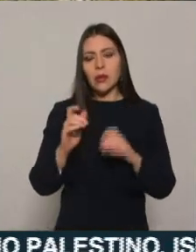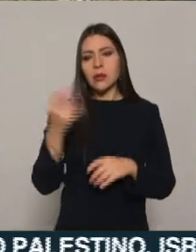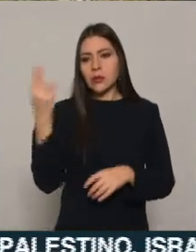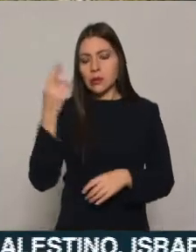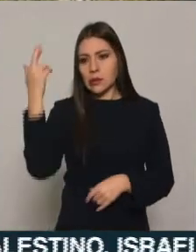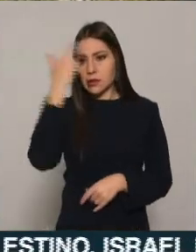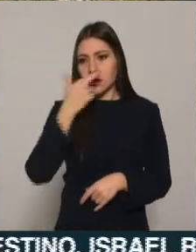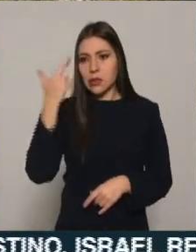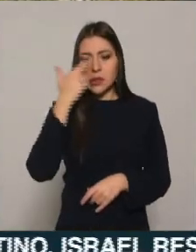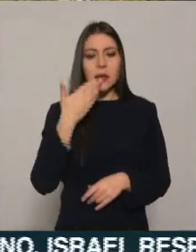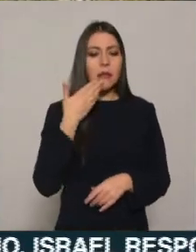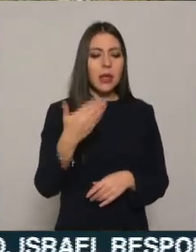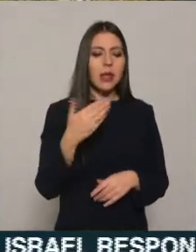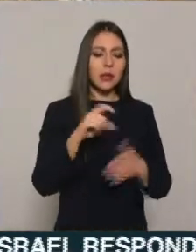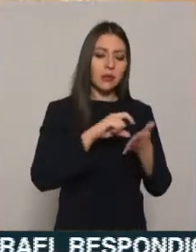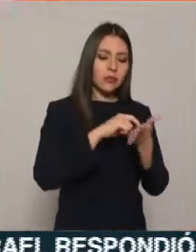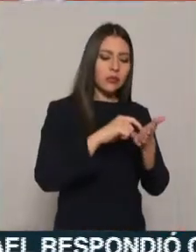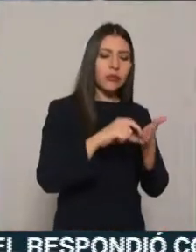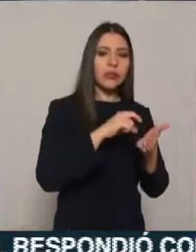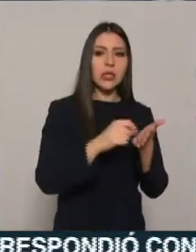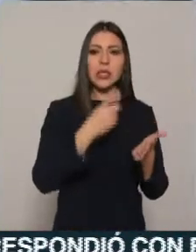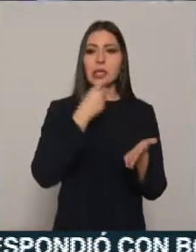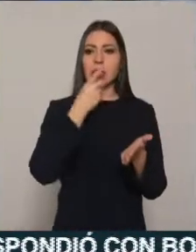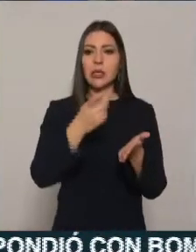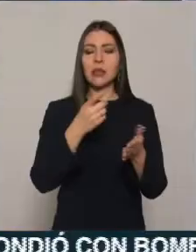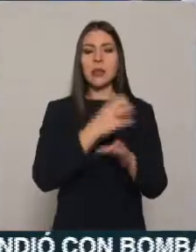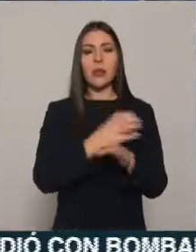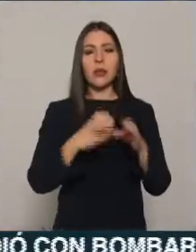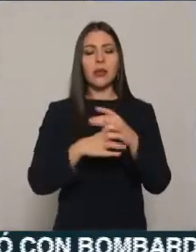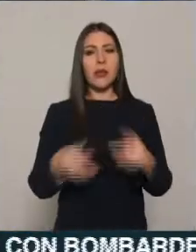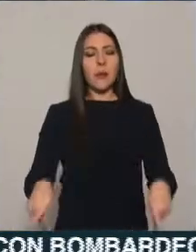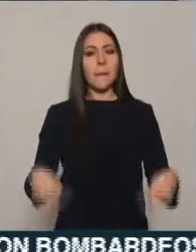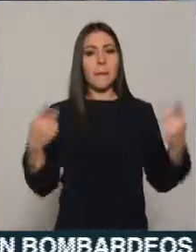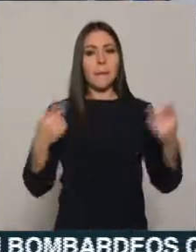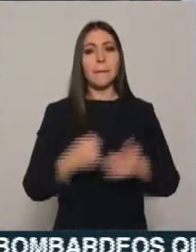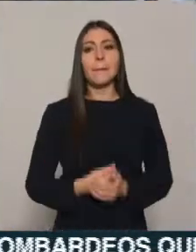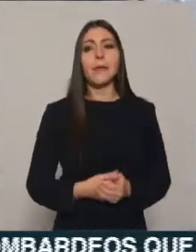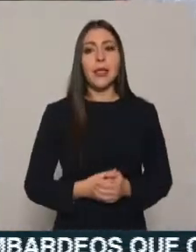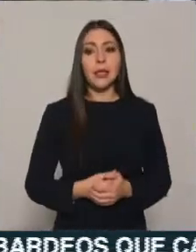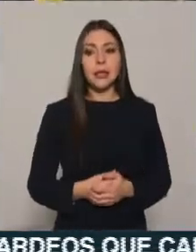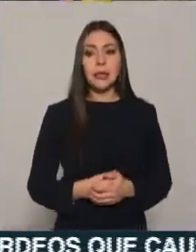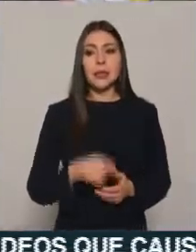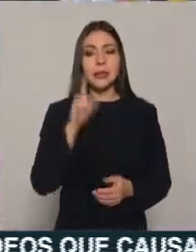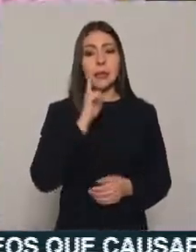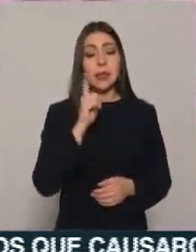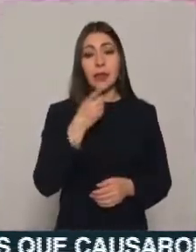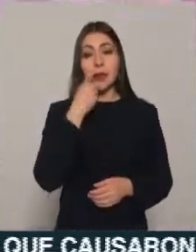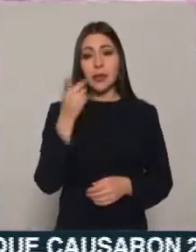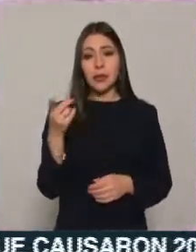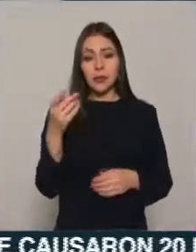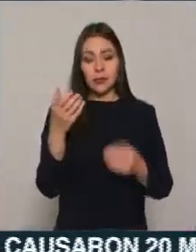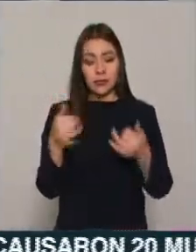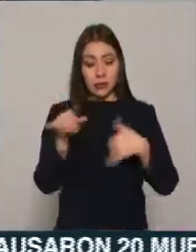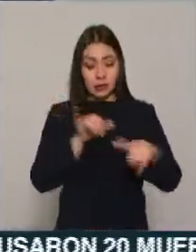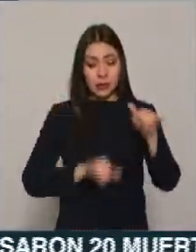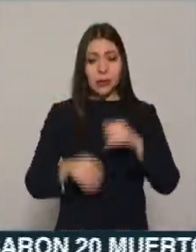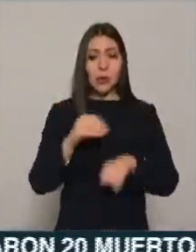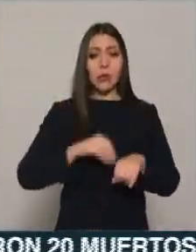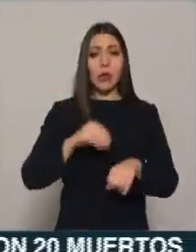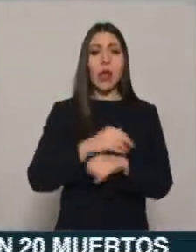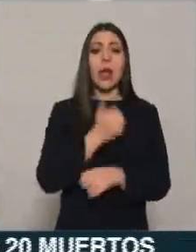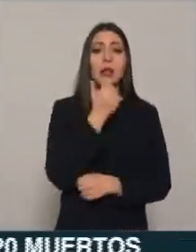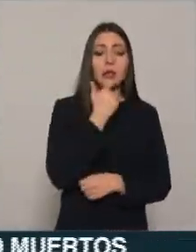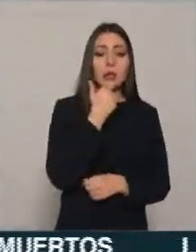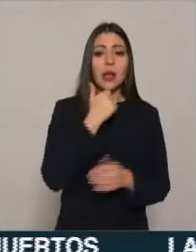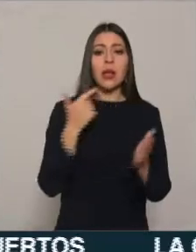revisar correctamente las etiquetas de los productos. La nutrióloga Lizárraga menciona que a los productos procesados se les adiciona azúcar, grasa y